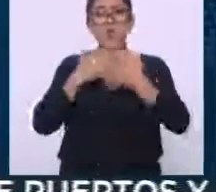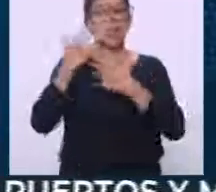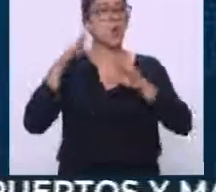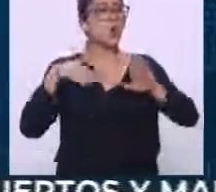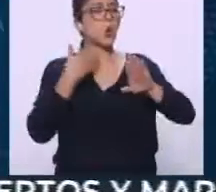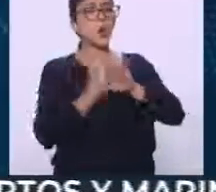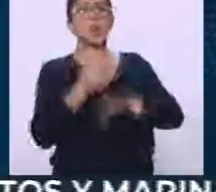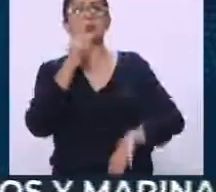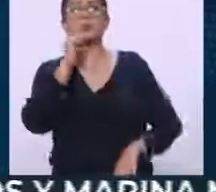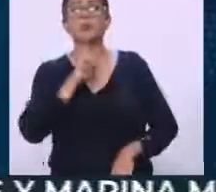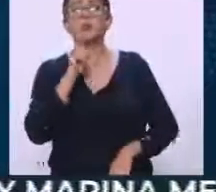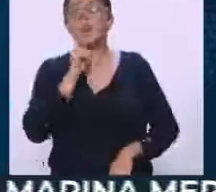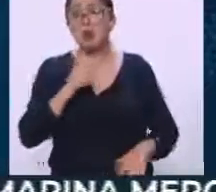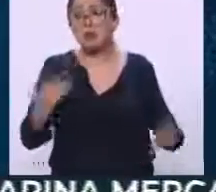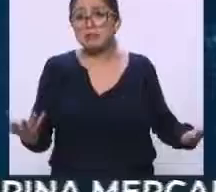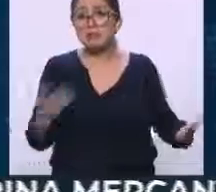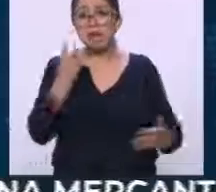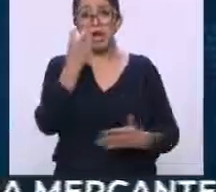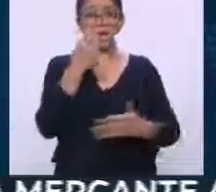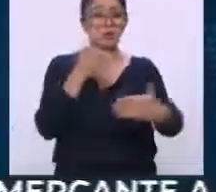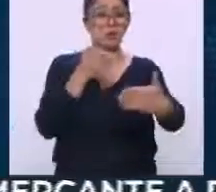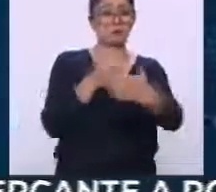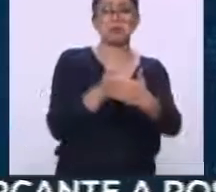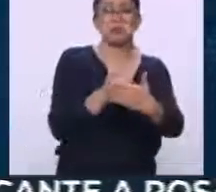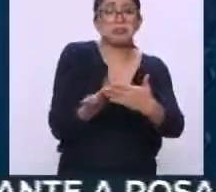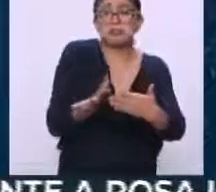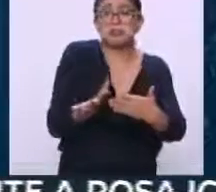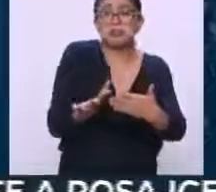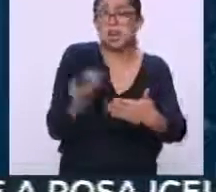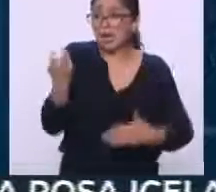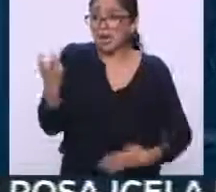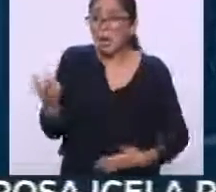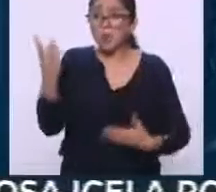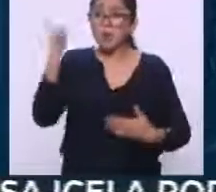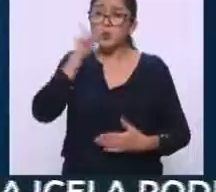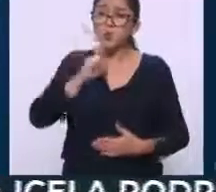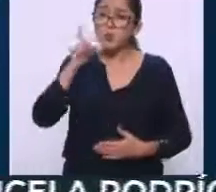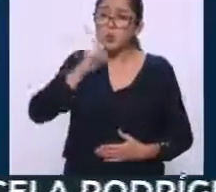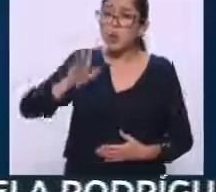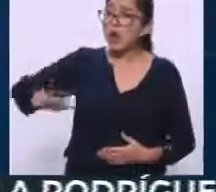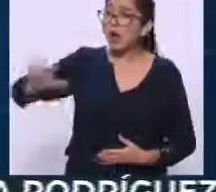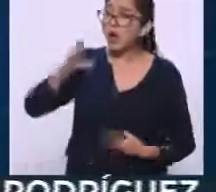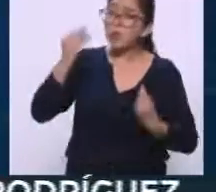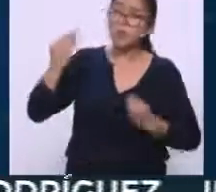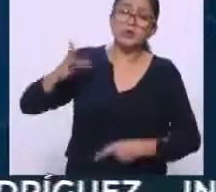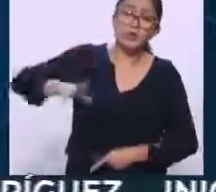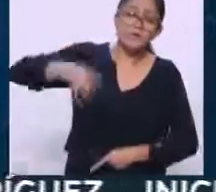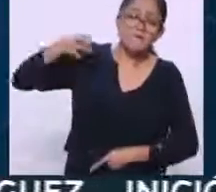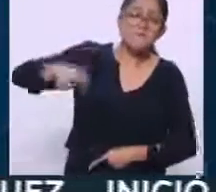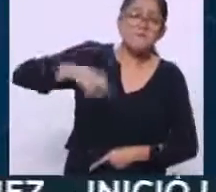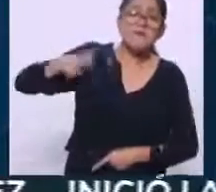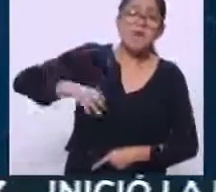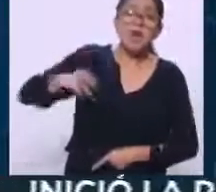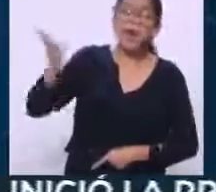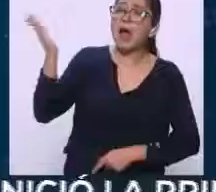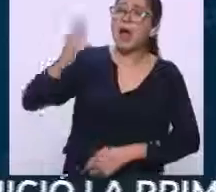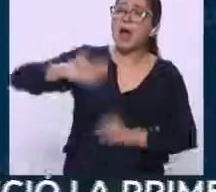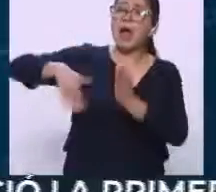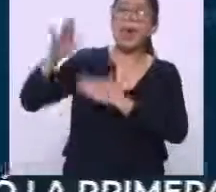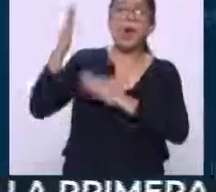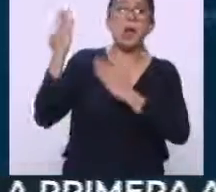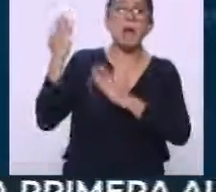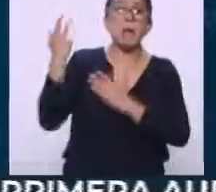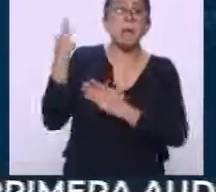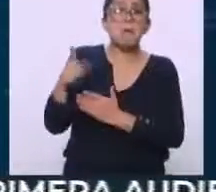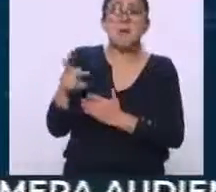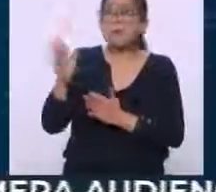cómo parece ser que fue una lucha que lucharon muchas feministas, ¿no? Y que se logró, pero que pareciera un poco haberse